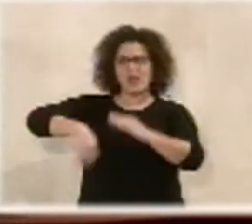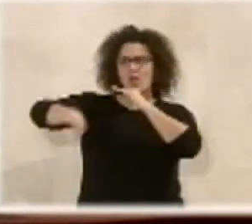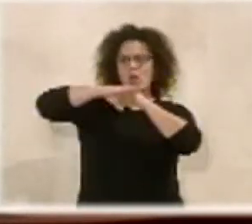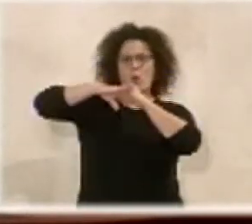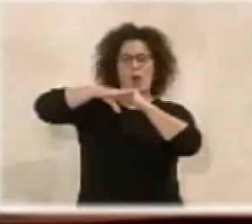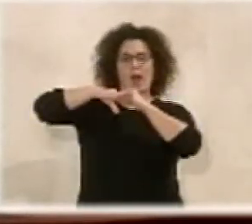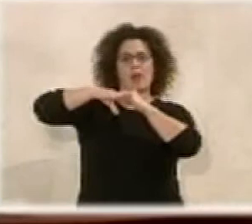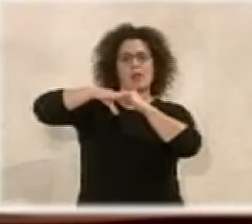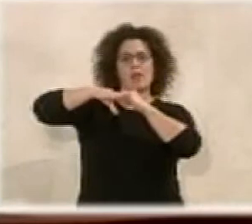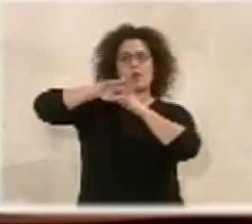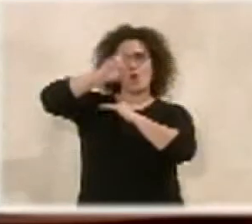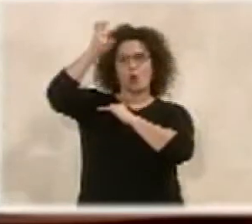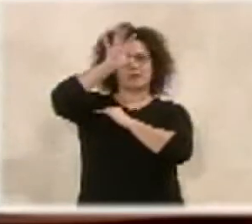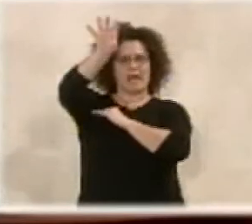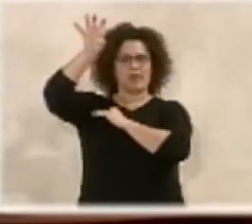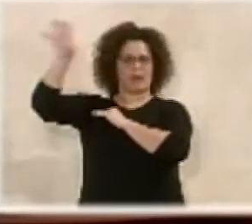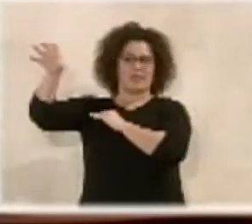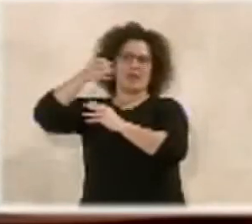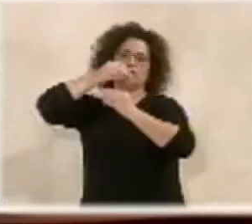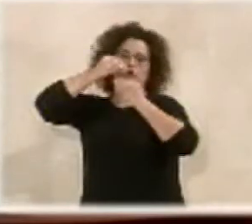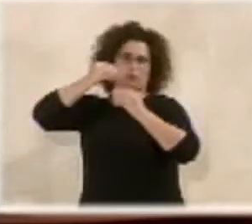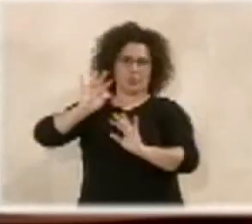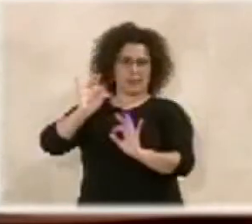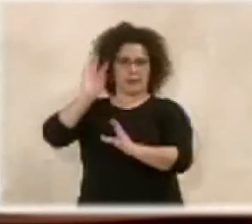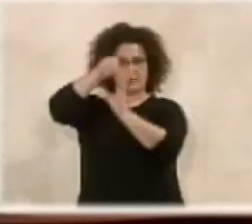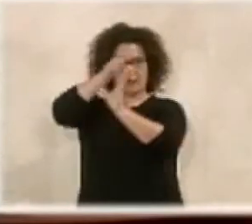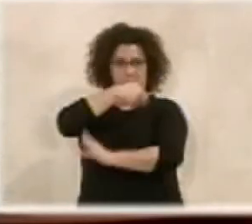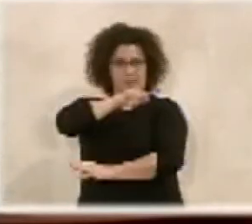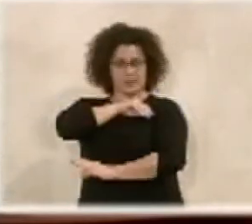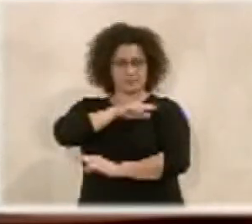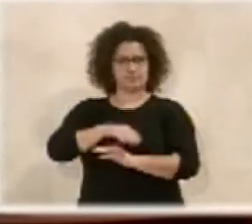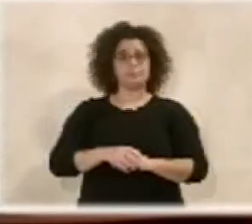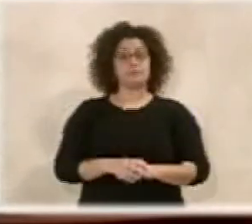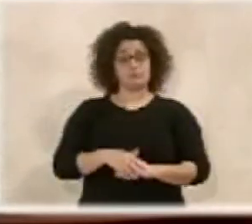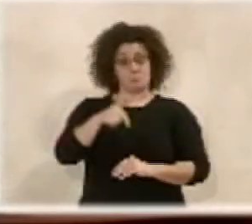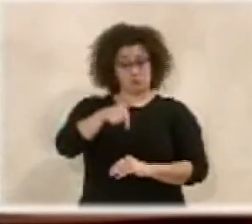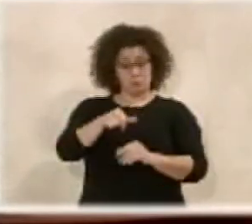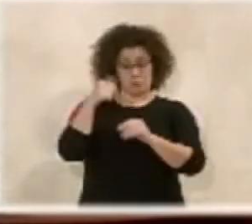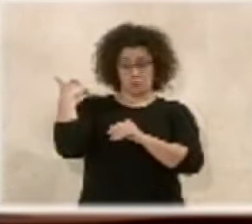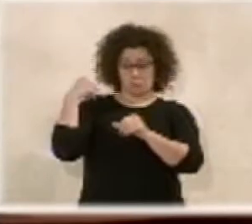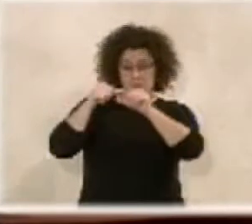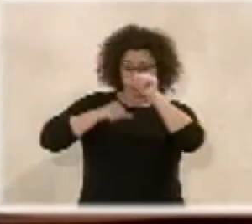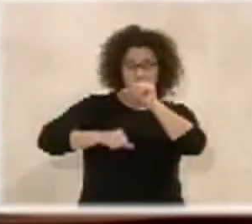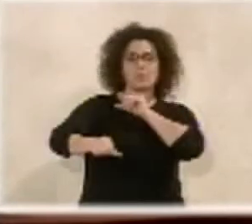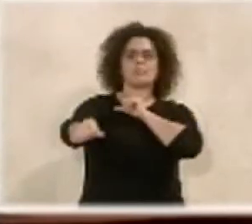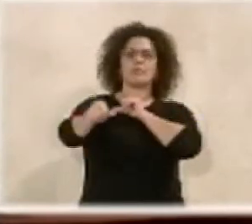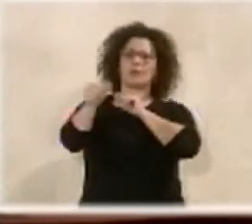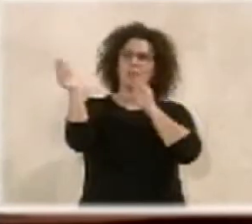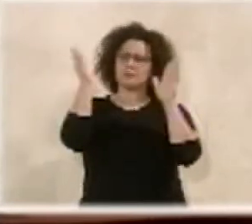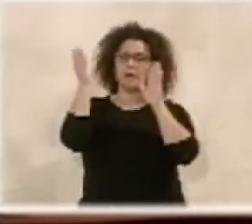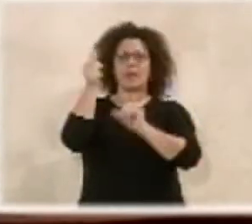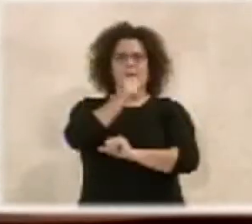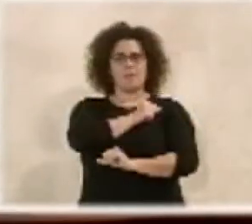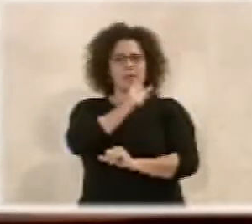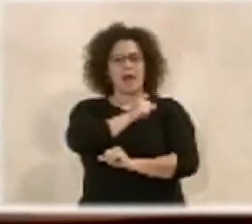con las llamadas nacionalidades históricas. A partir de ese momento se abría una etapa de esperanza